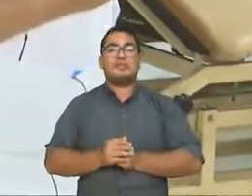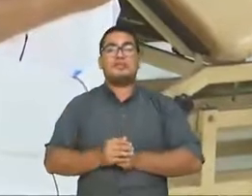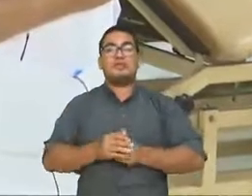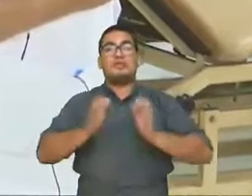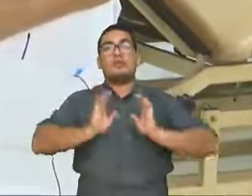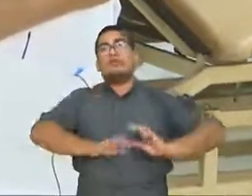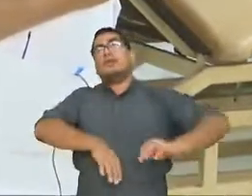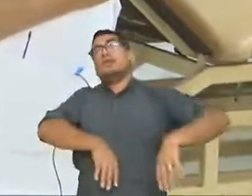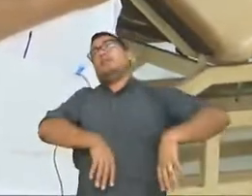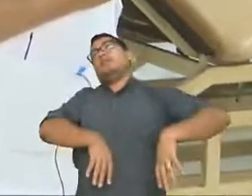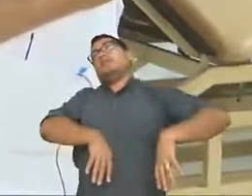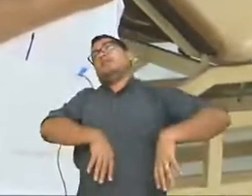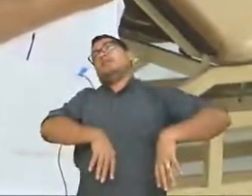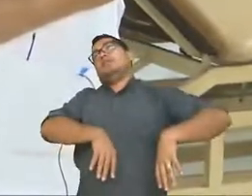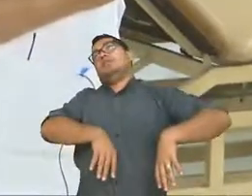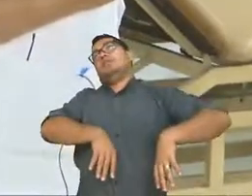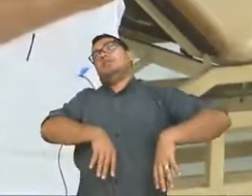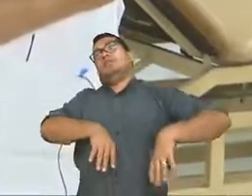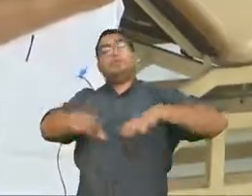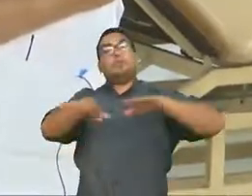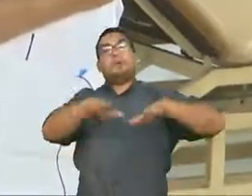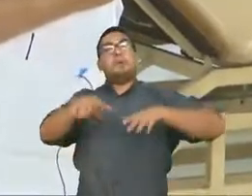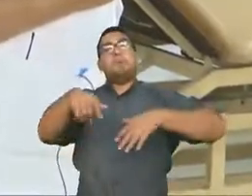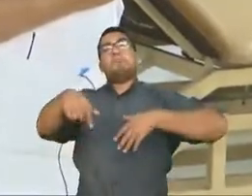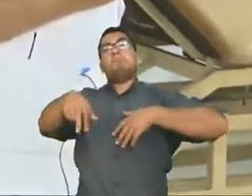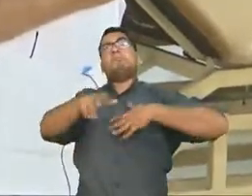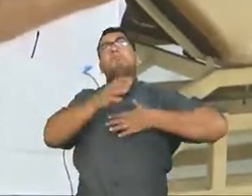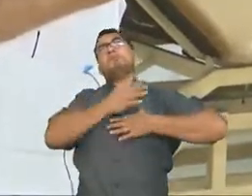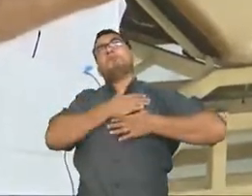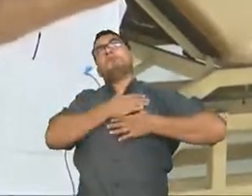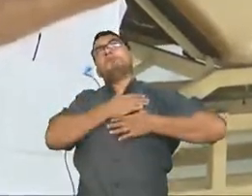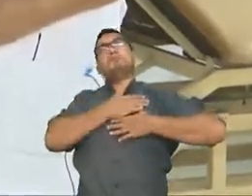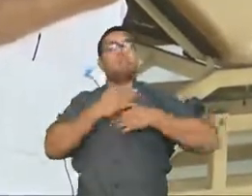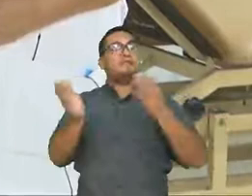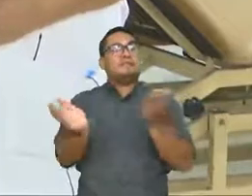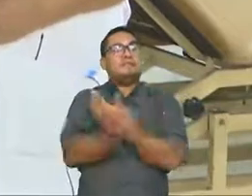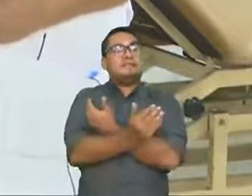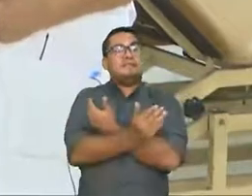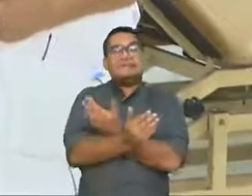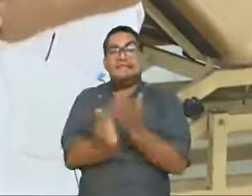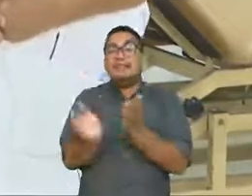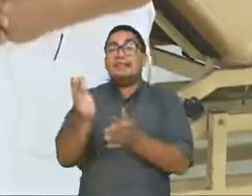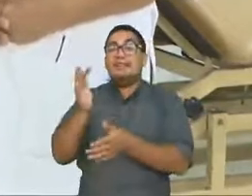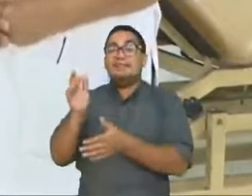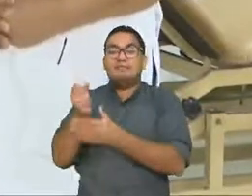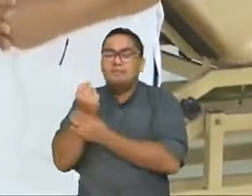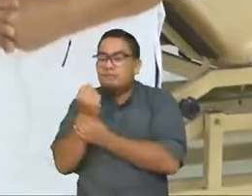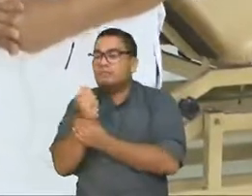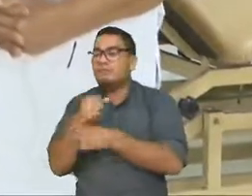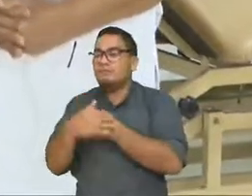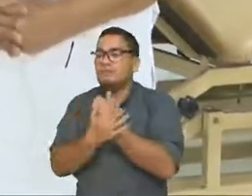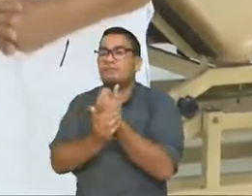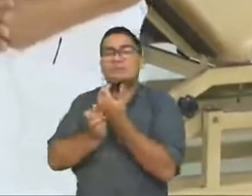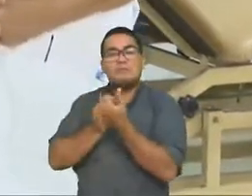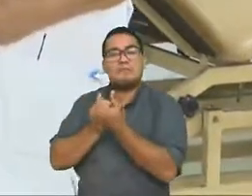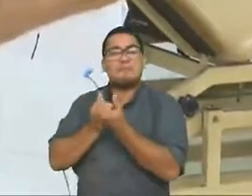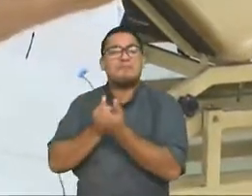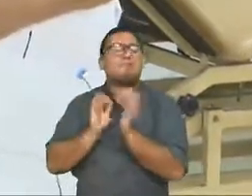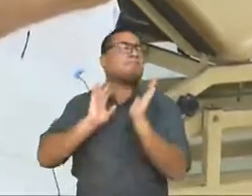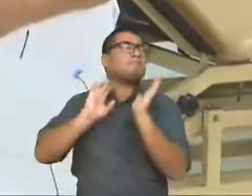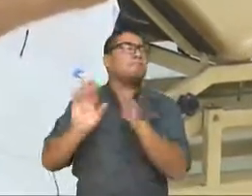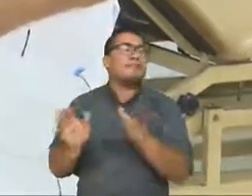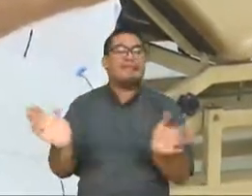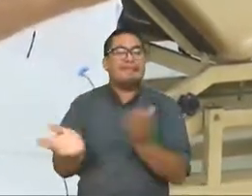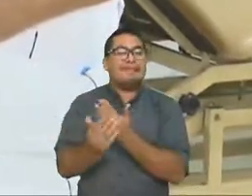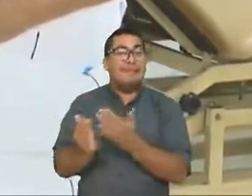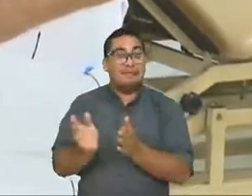tiene todos esos problemas que usted menciona, si a esta persona no se le da esa rehabilitación, ese apoyo que ustedes le dan, porque ustedes están con